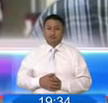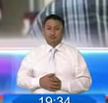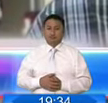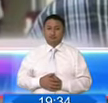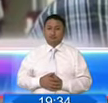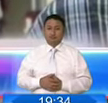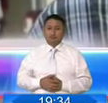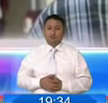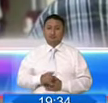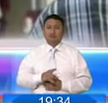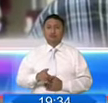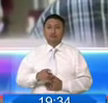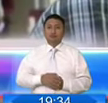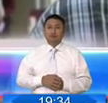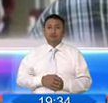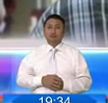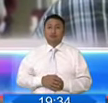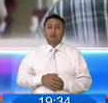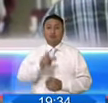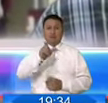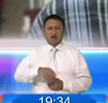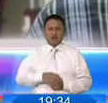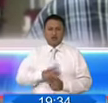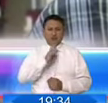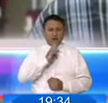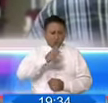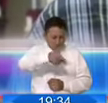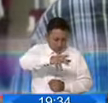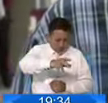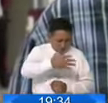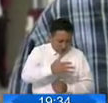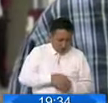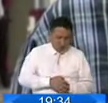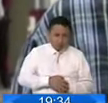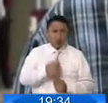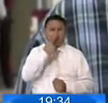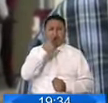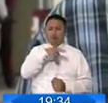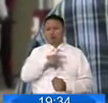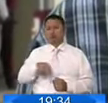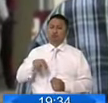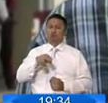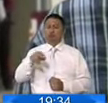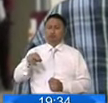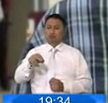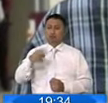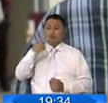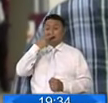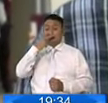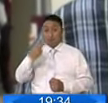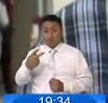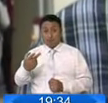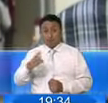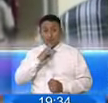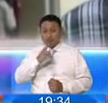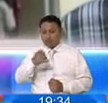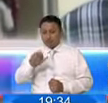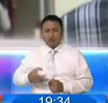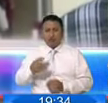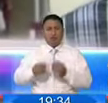el señor agua te sube a ver porque se han quedado sin agua sube a ver a ver el agua